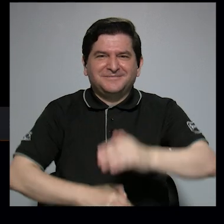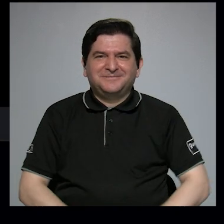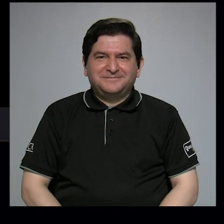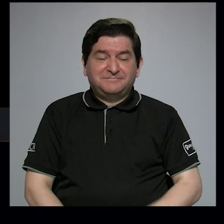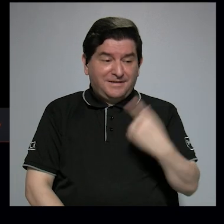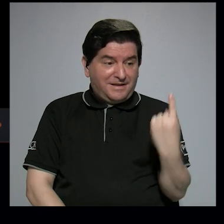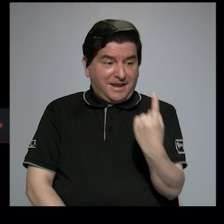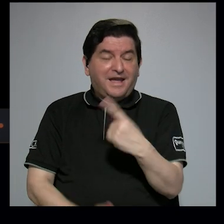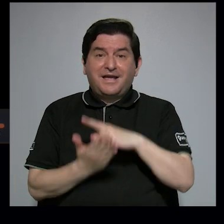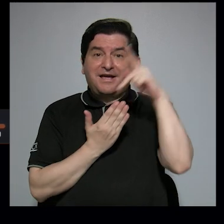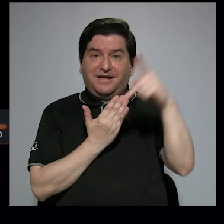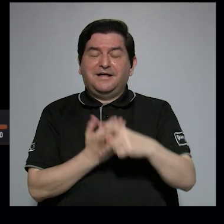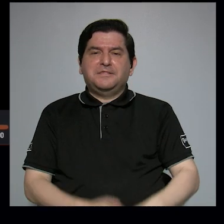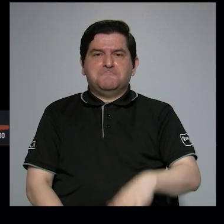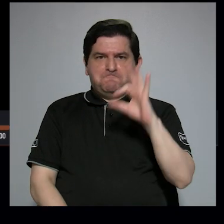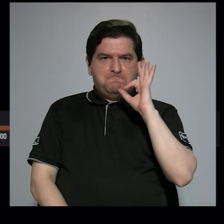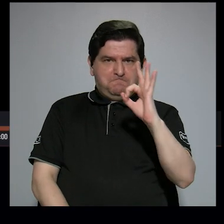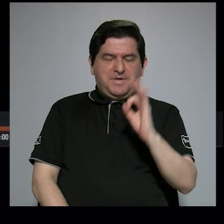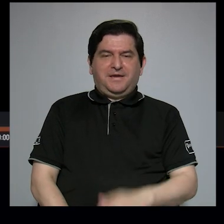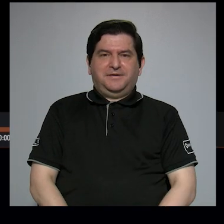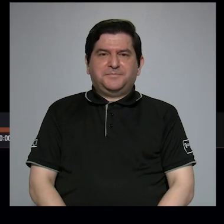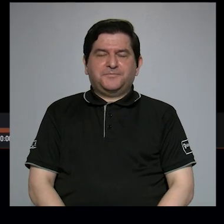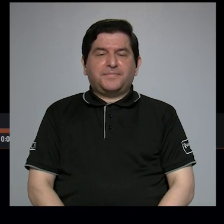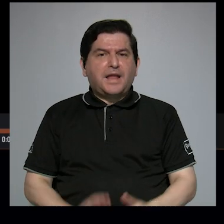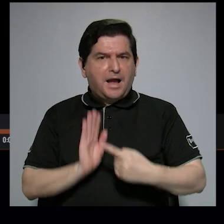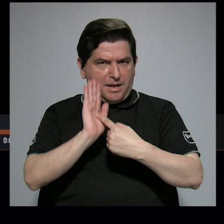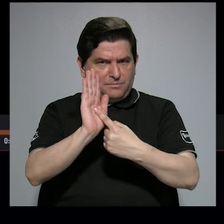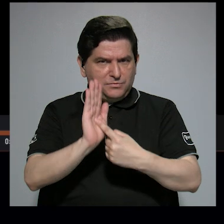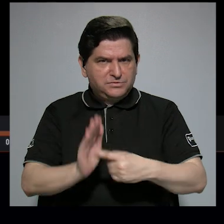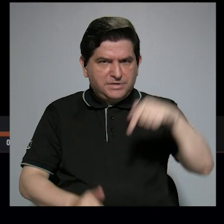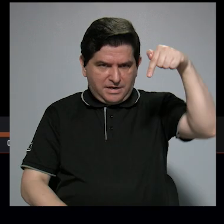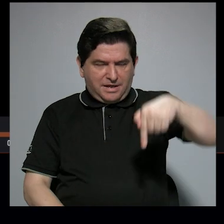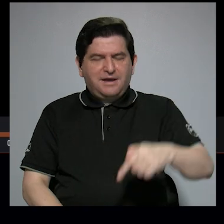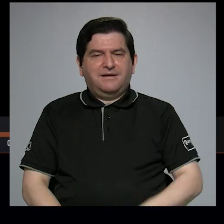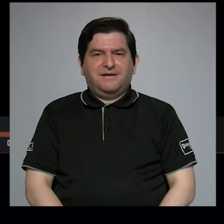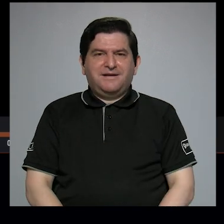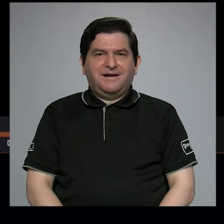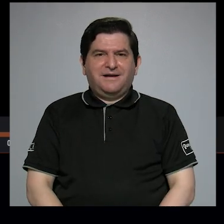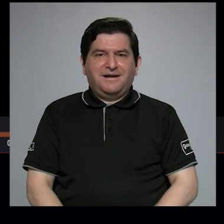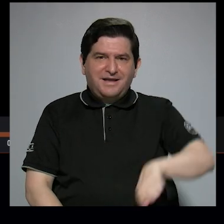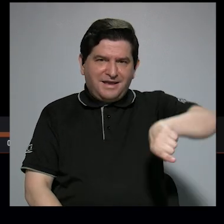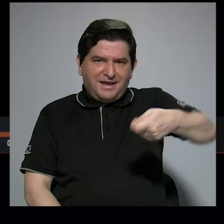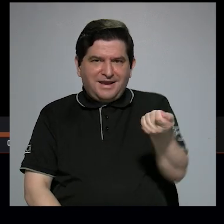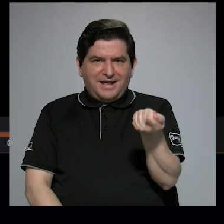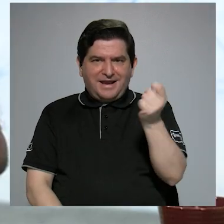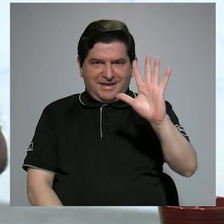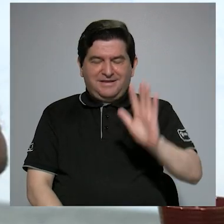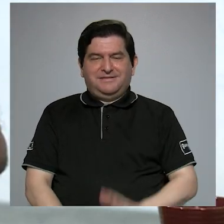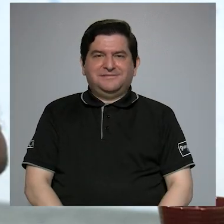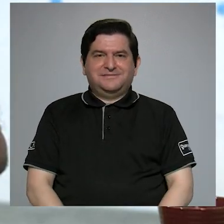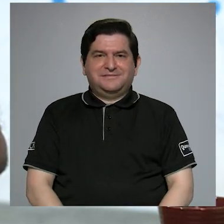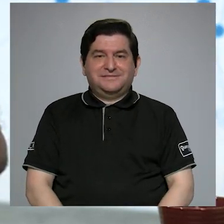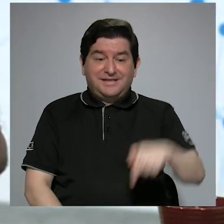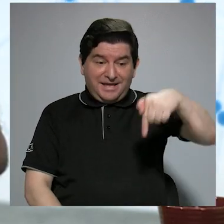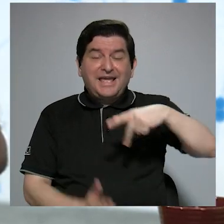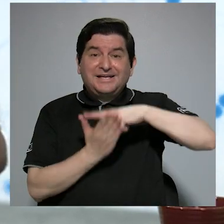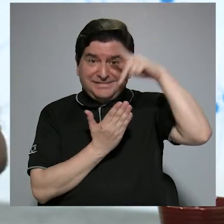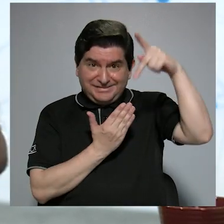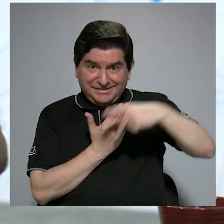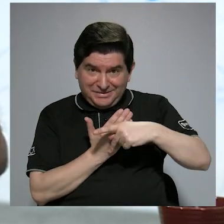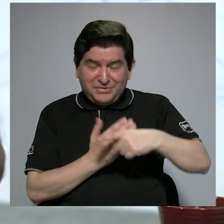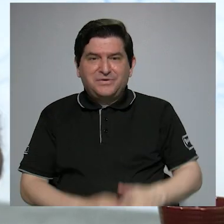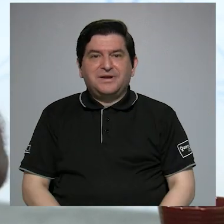en cada uno de los programas. Exacto, bueno, valga la pena señalar hoy que estamos acá desde el Canal 15, que este